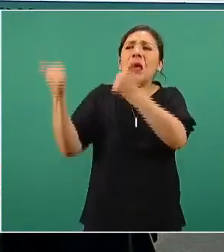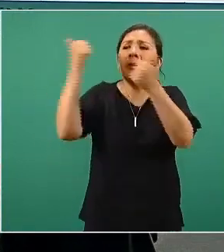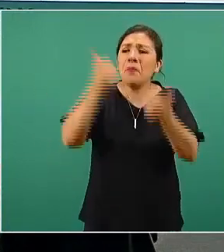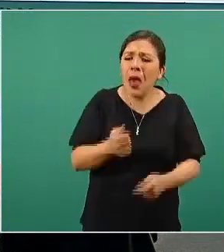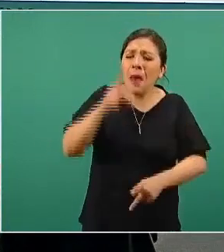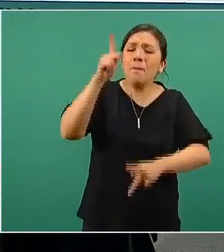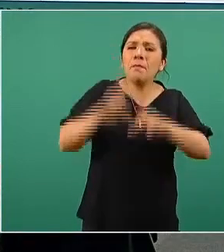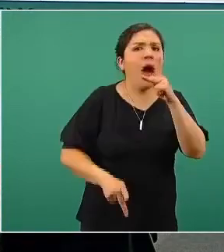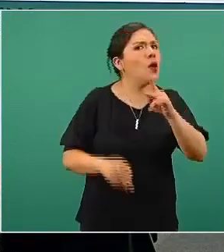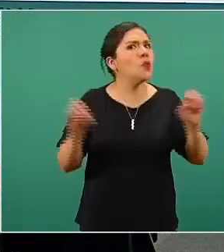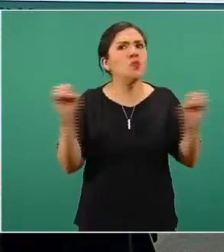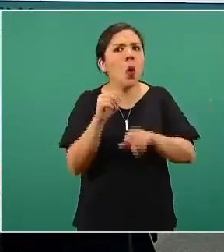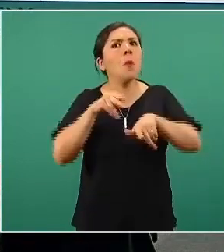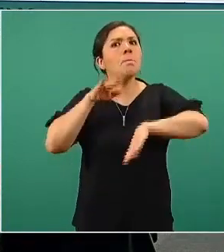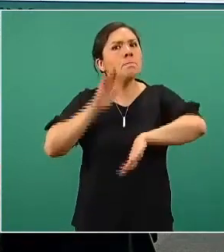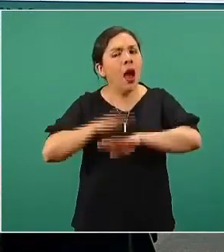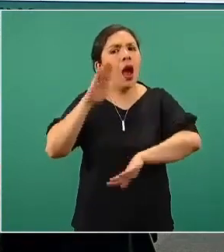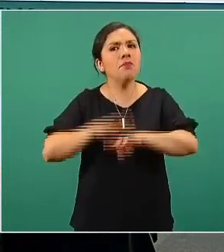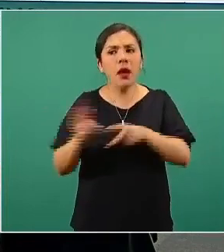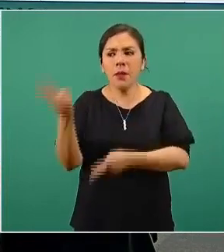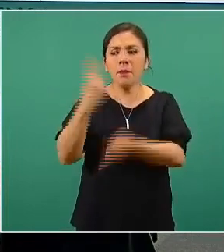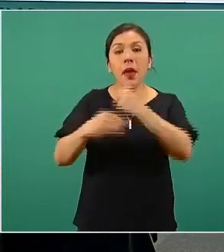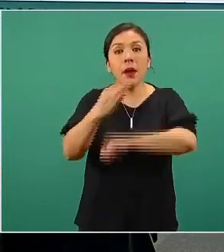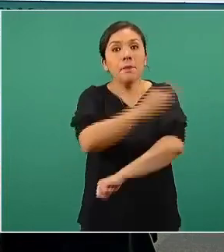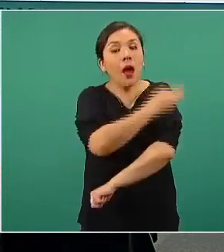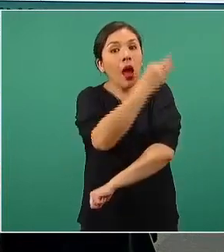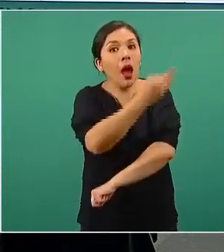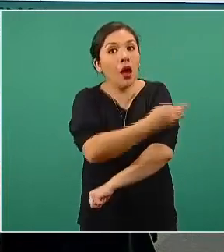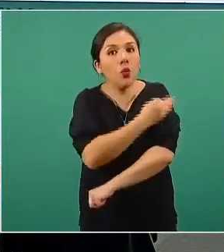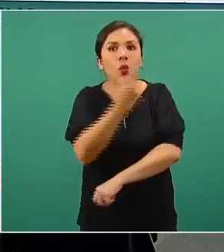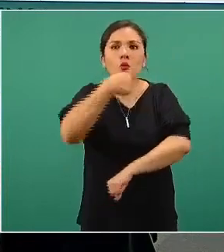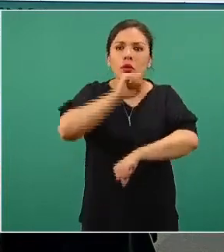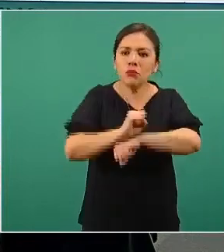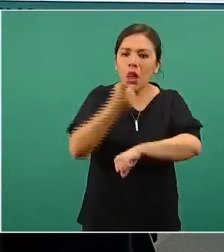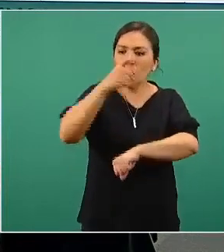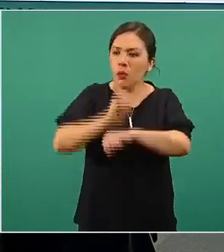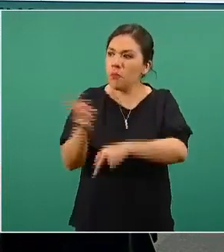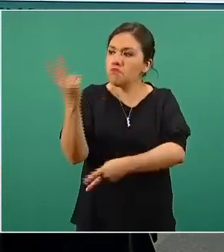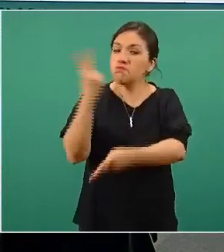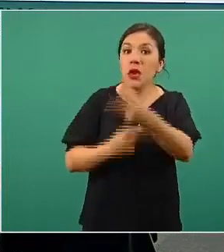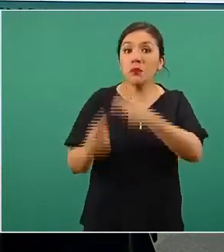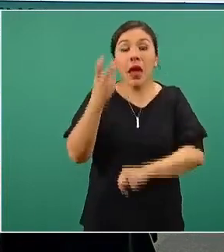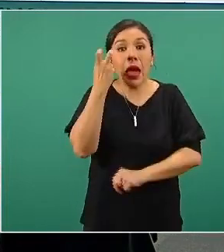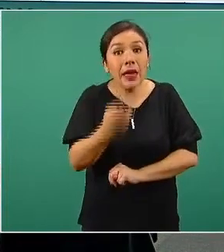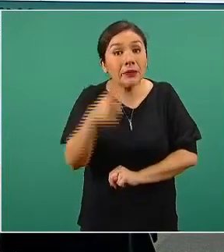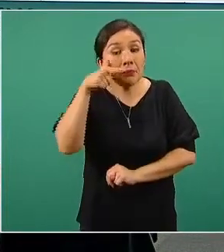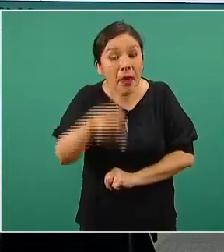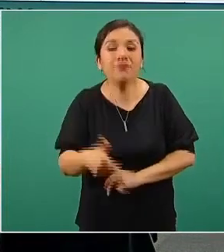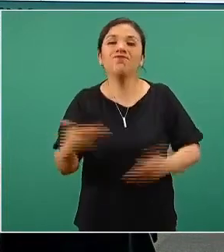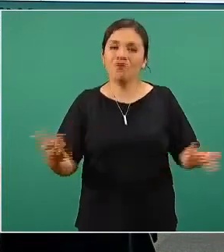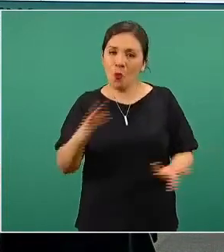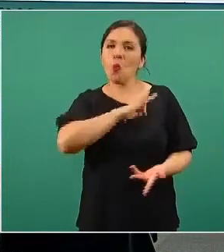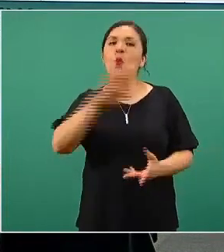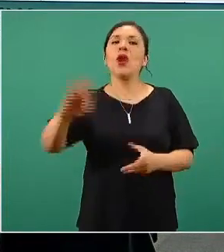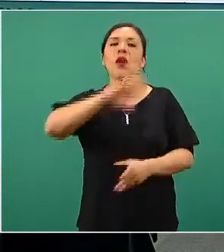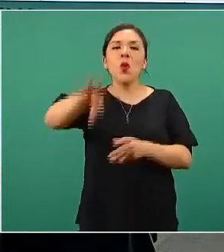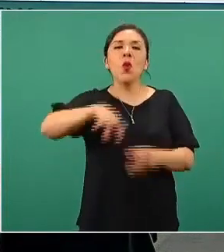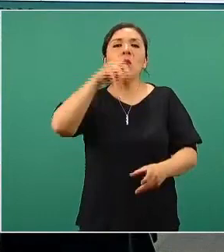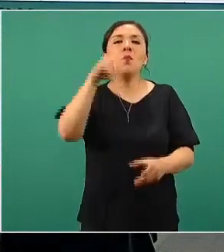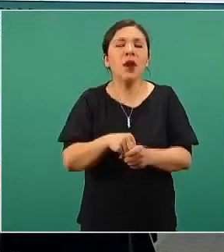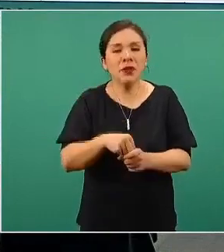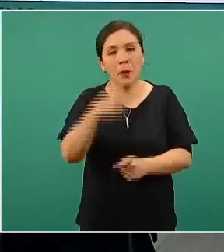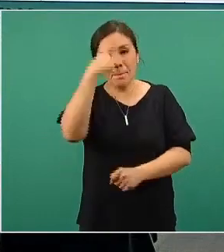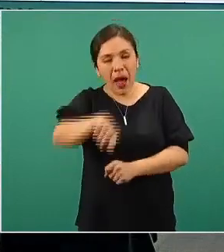vacunas. Cada vez estamos teniendo más y más vacunas por semana y esto nos va a permitir cubrir las metas